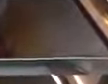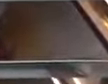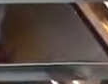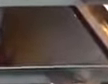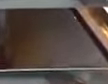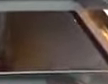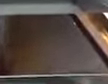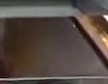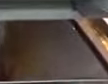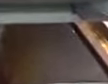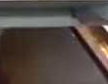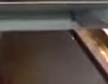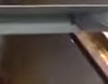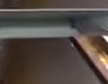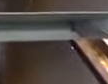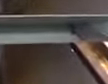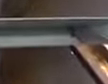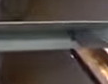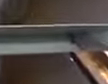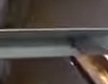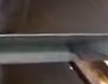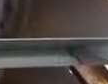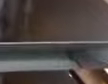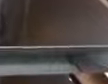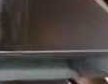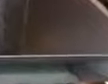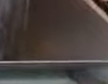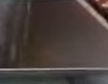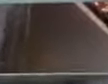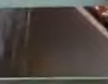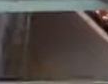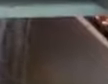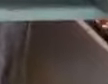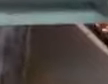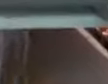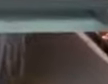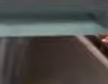Bueno, pues son las partes, es una planta de generación propia.